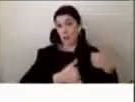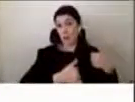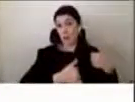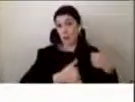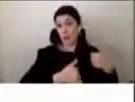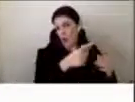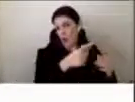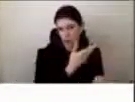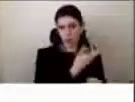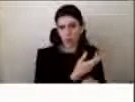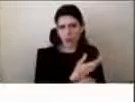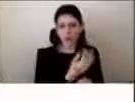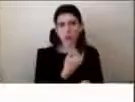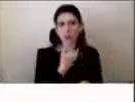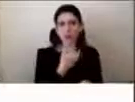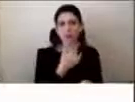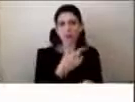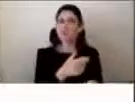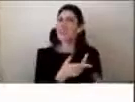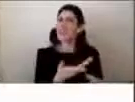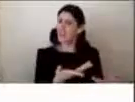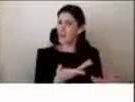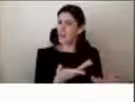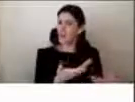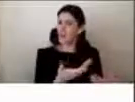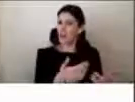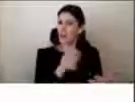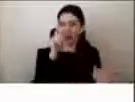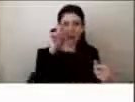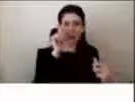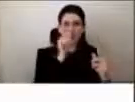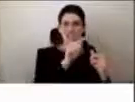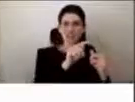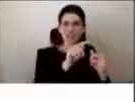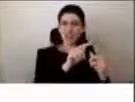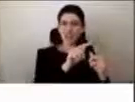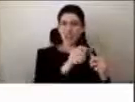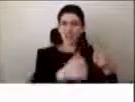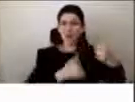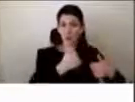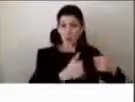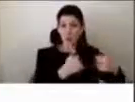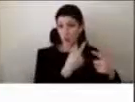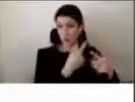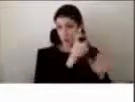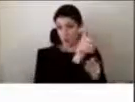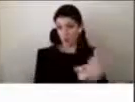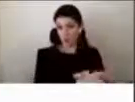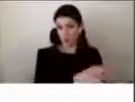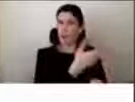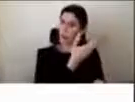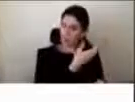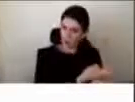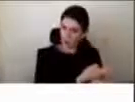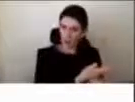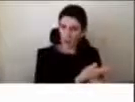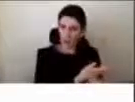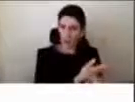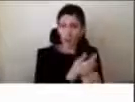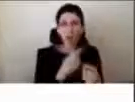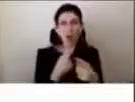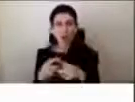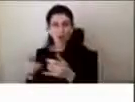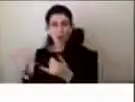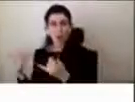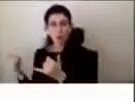dinámica de competir con un otro se hace presente, y también donde hay juegos que tienen un énfasis más